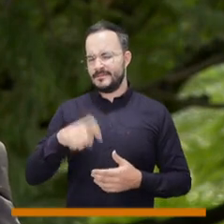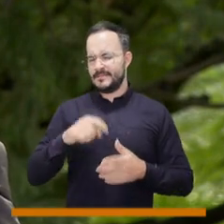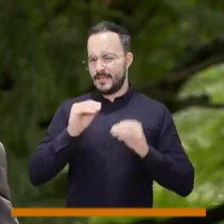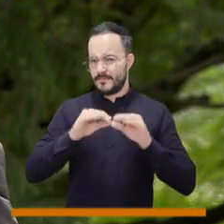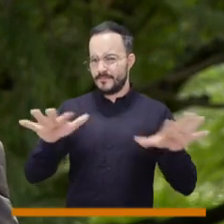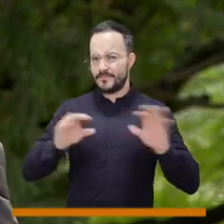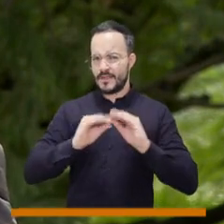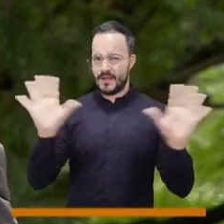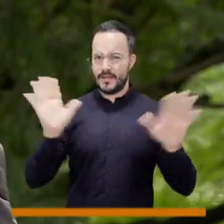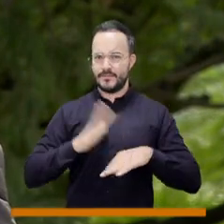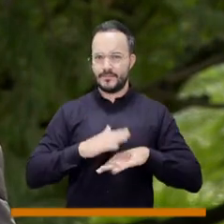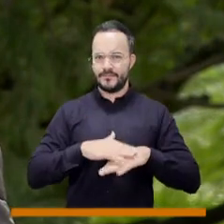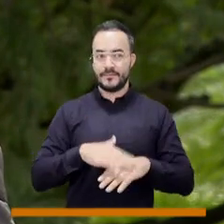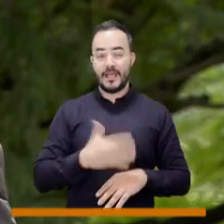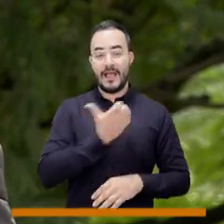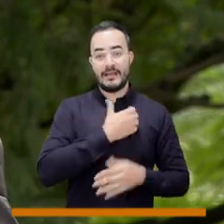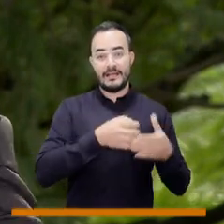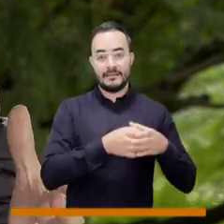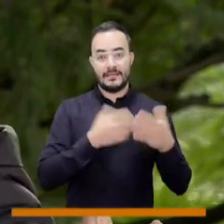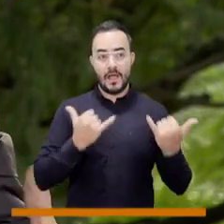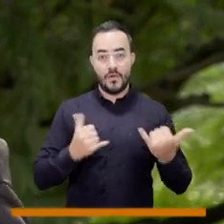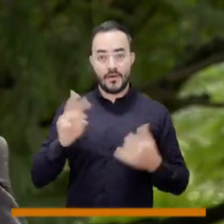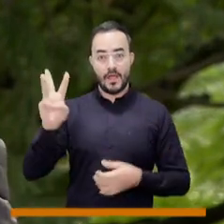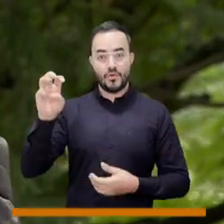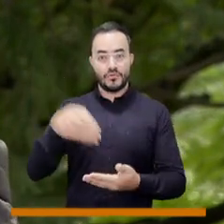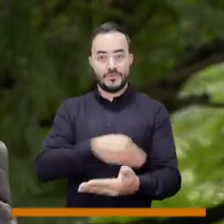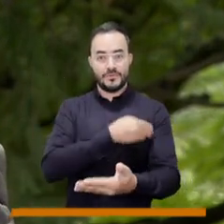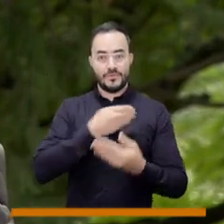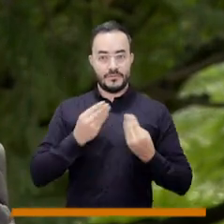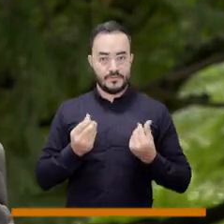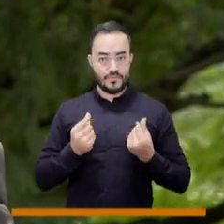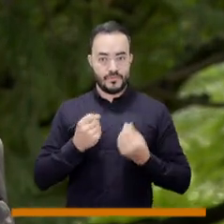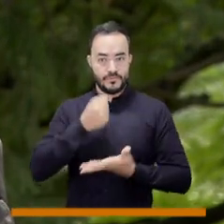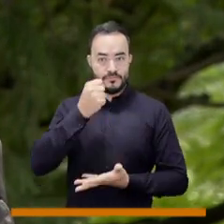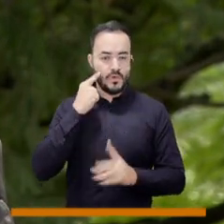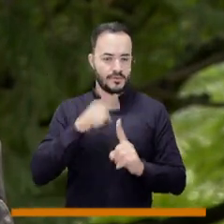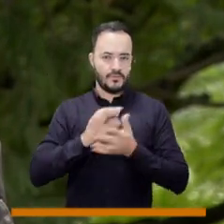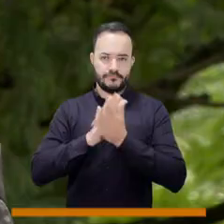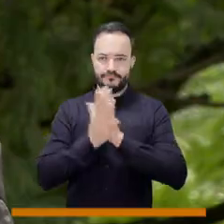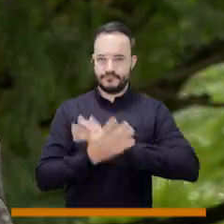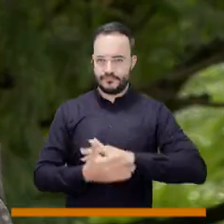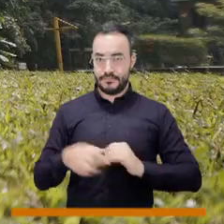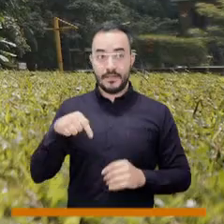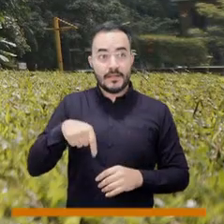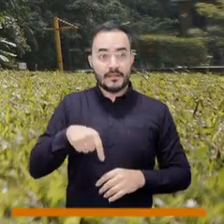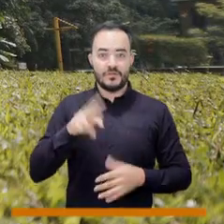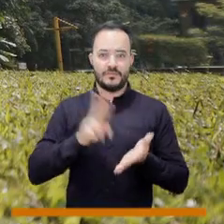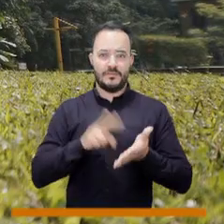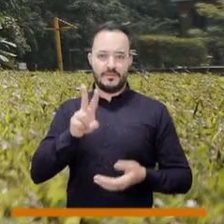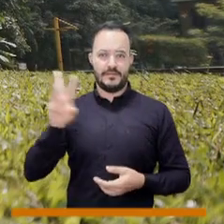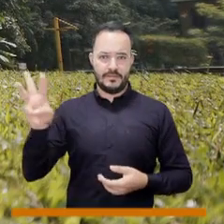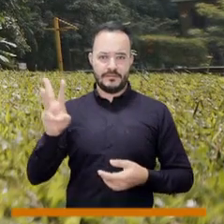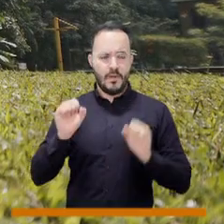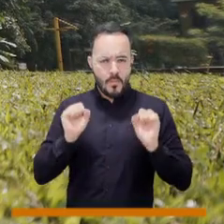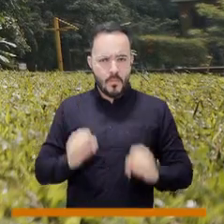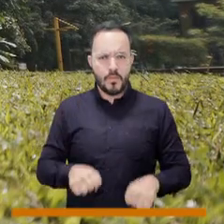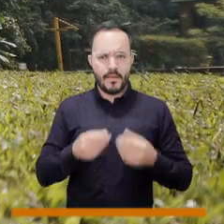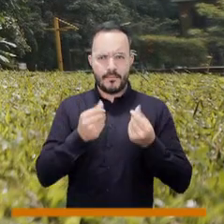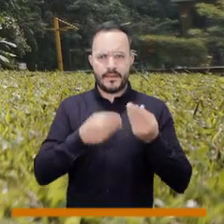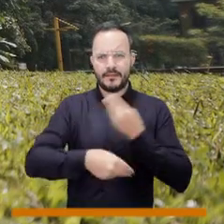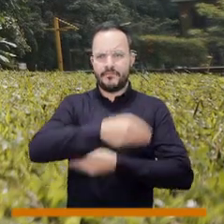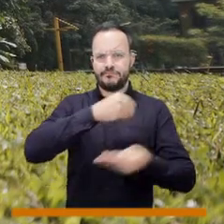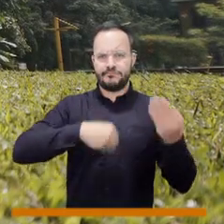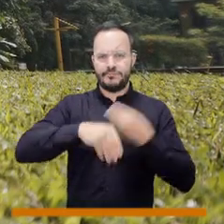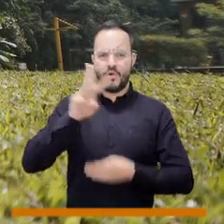que decir aquí varias cosas. Primero, la alcaldía tiene hoy 8 billones de presupuesto aproximadamente para este año y tiene la capacidad de hacer